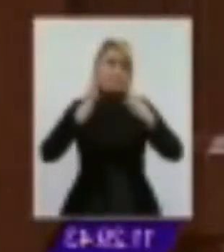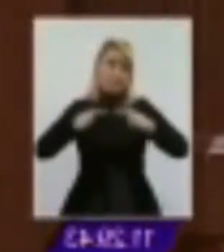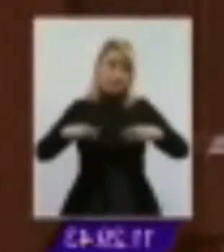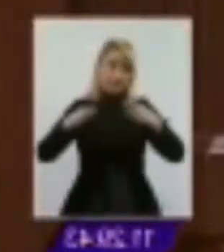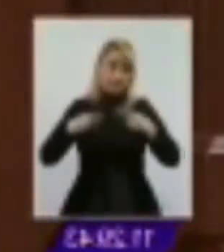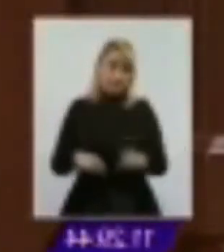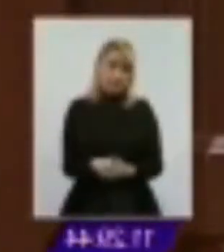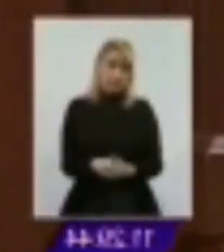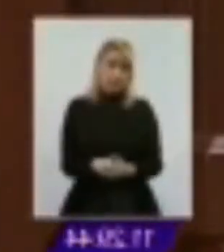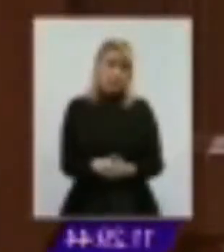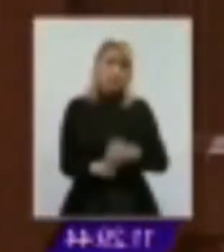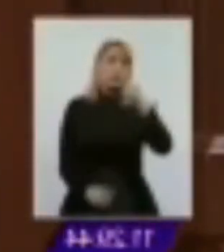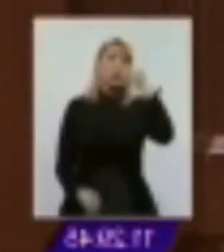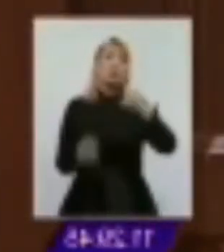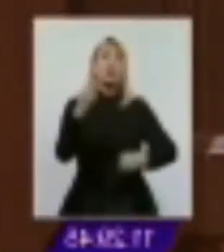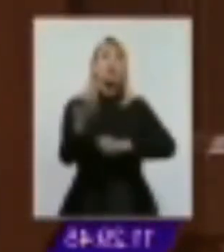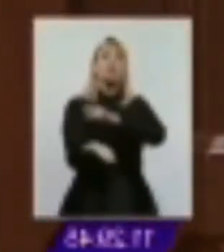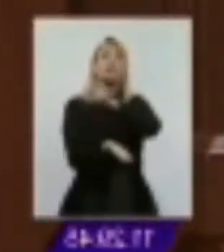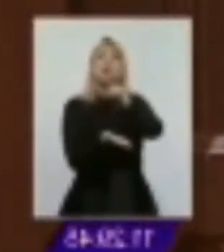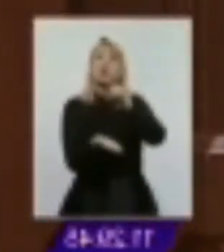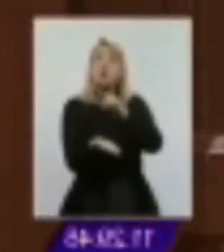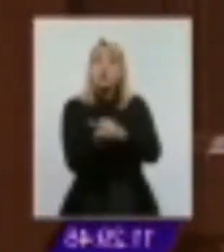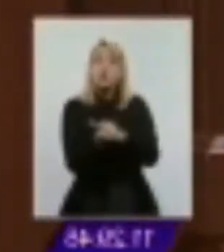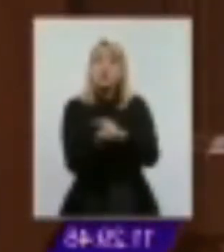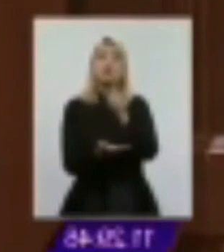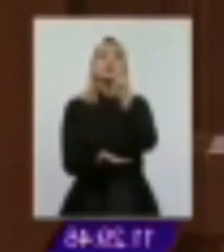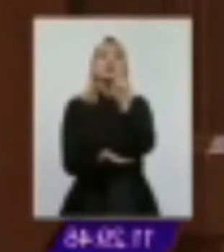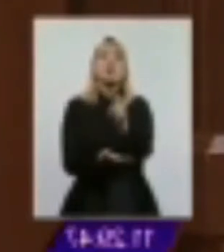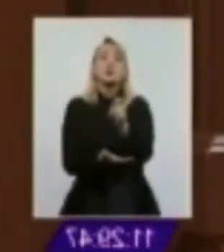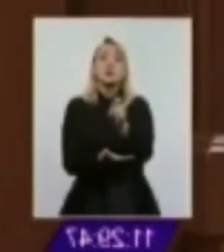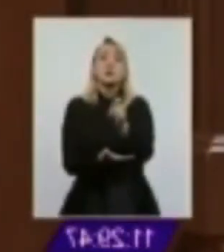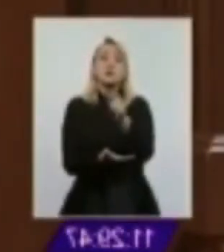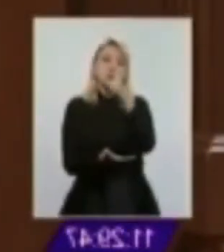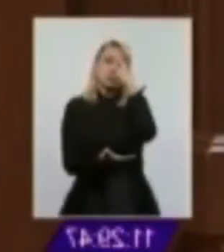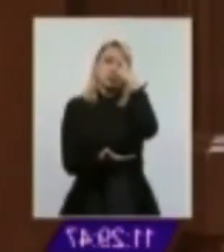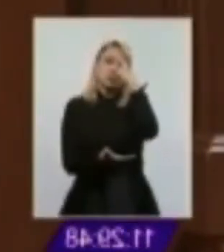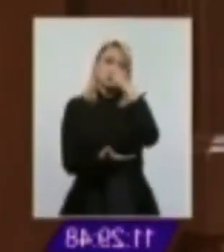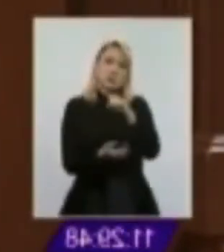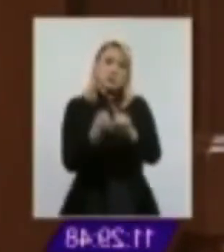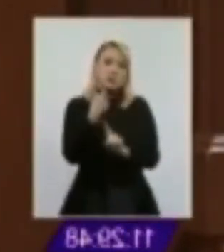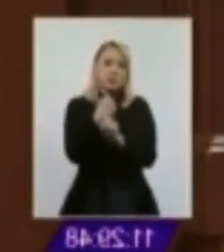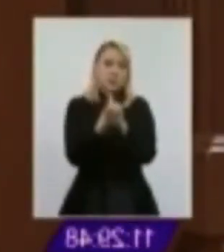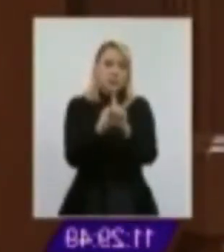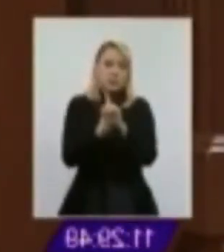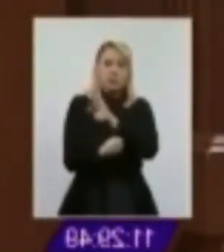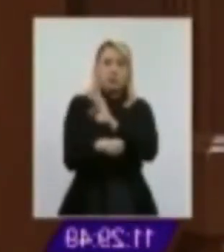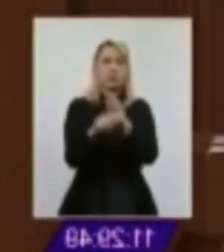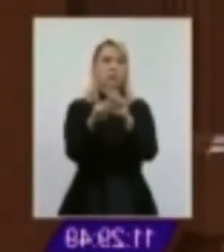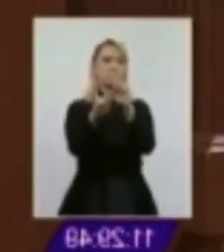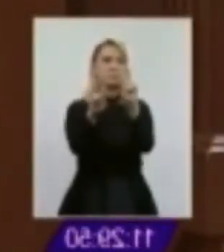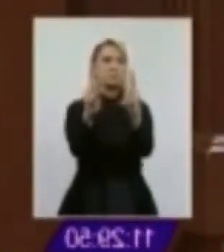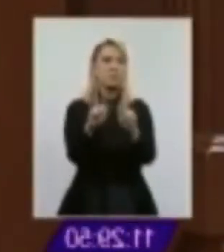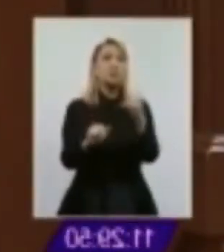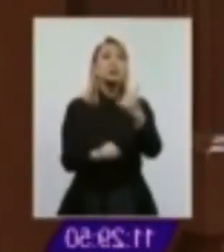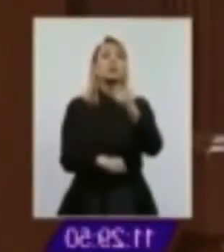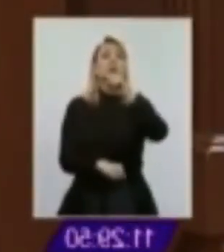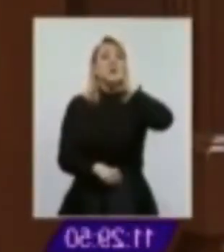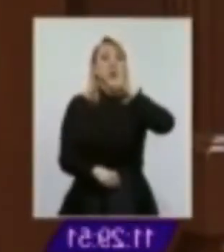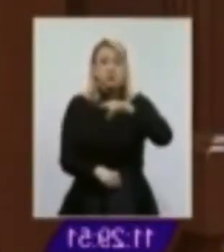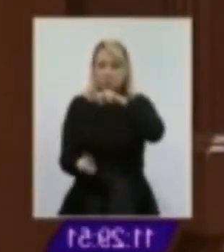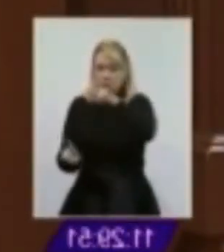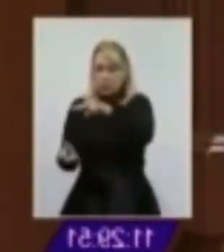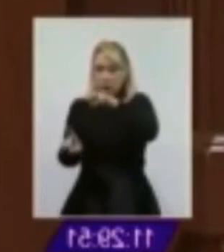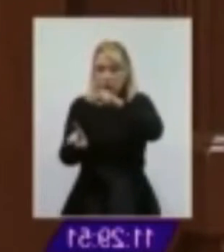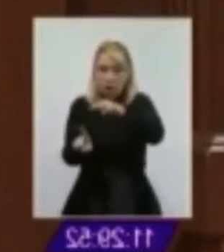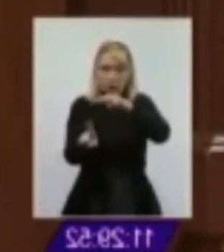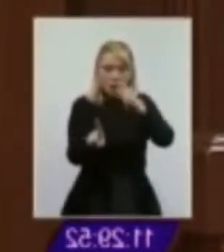La justicia no solo pacifica el conflicto, también humaniza,